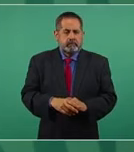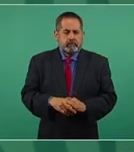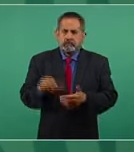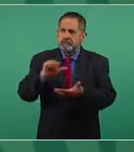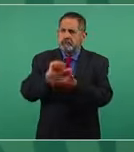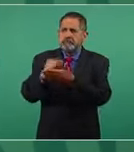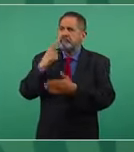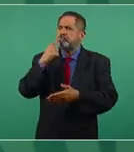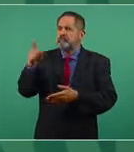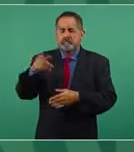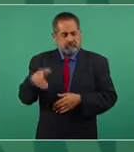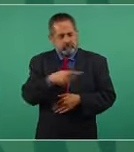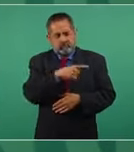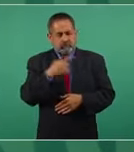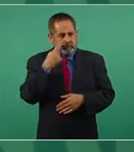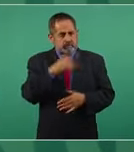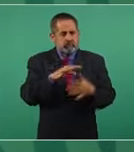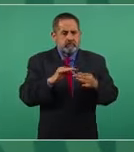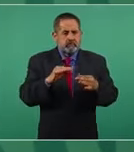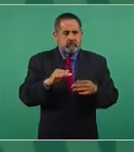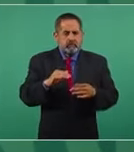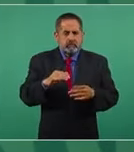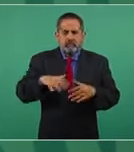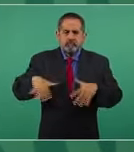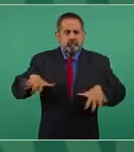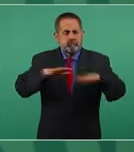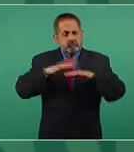de dar a conocer